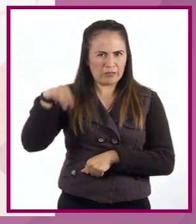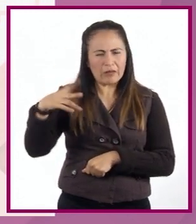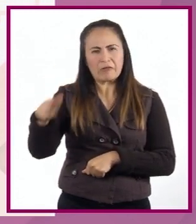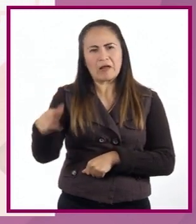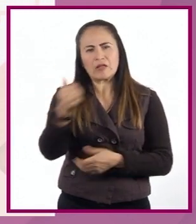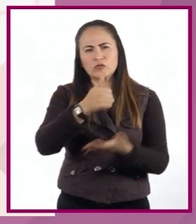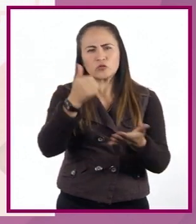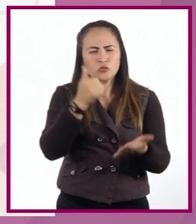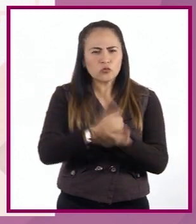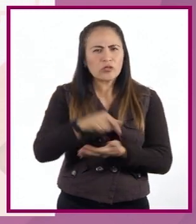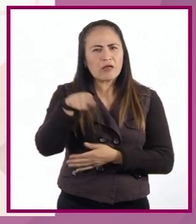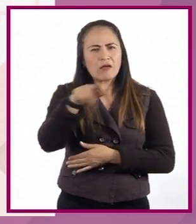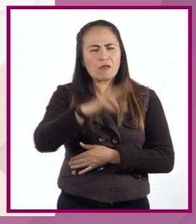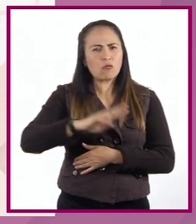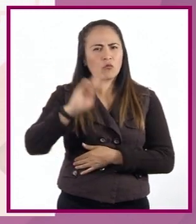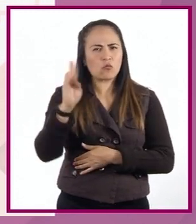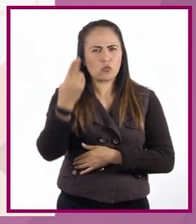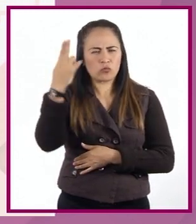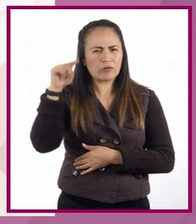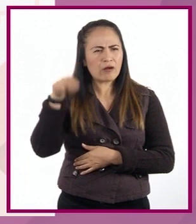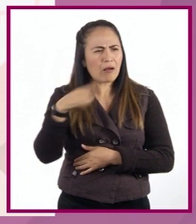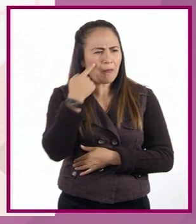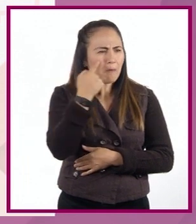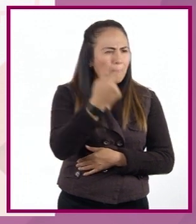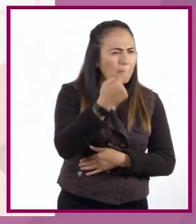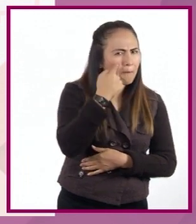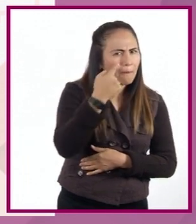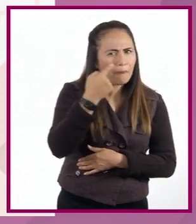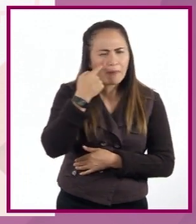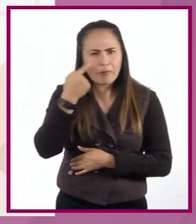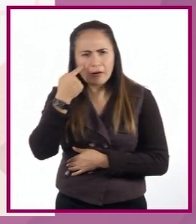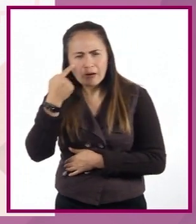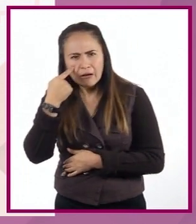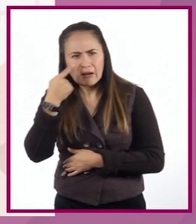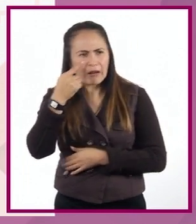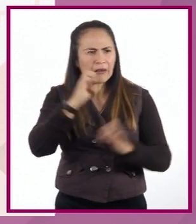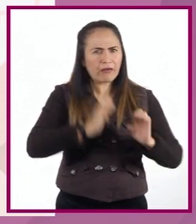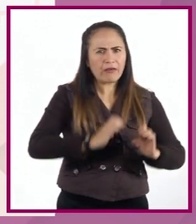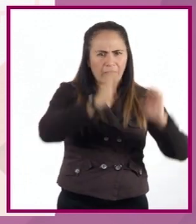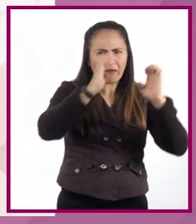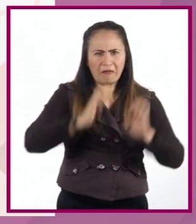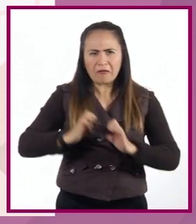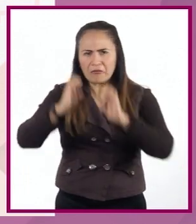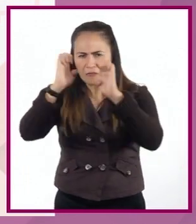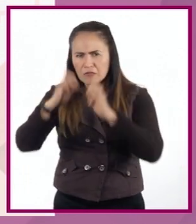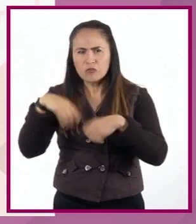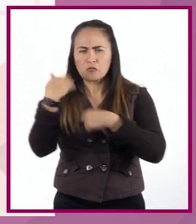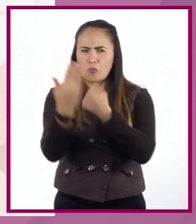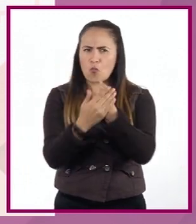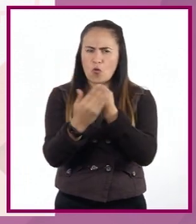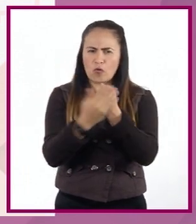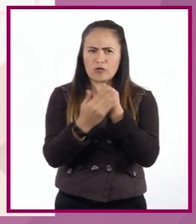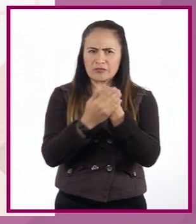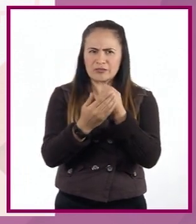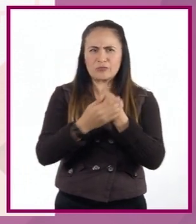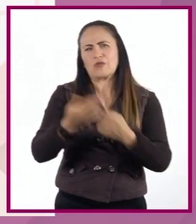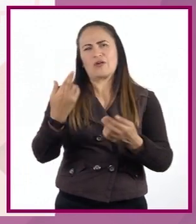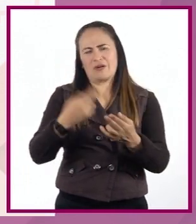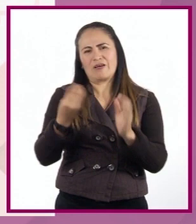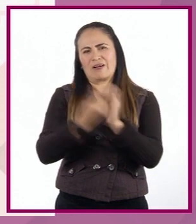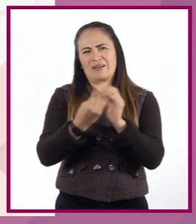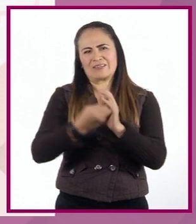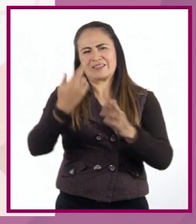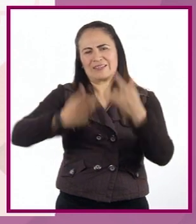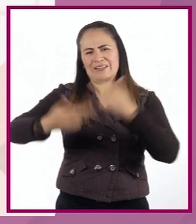por Ciudad Universitaria para verificar personalmente que los edificios estén listos para recibir a la comunidad el